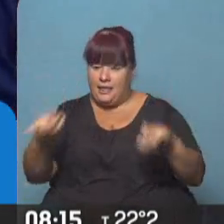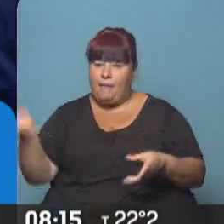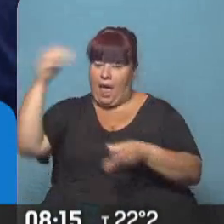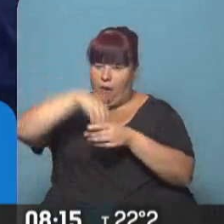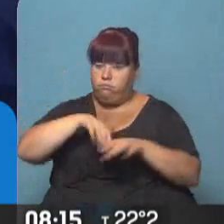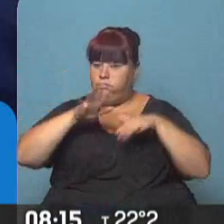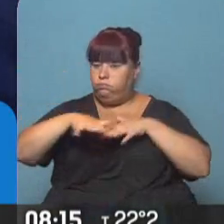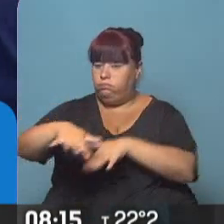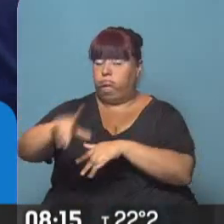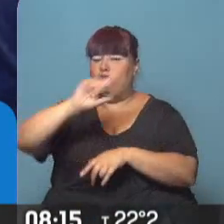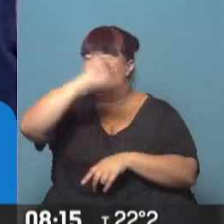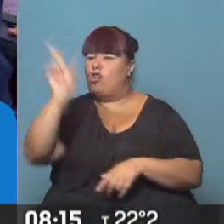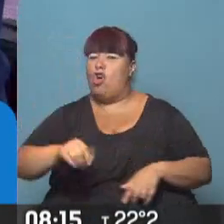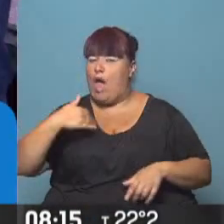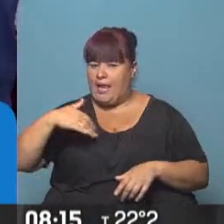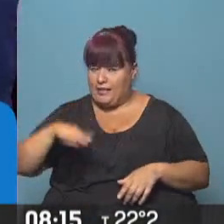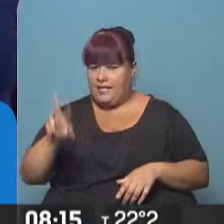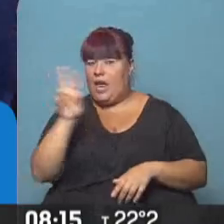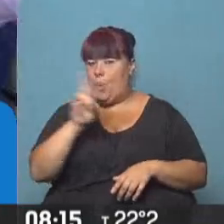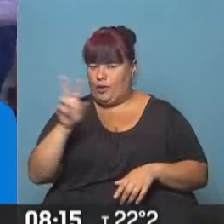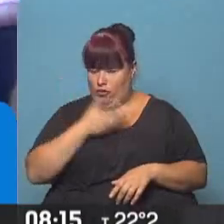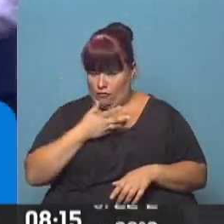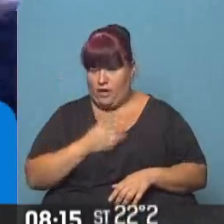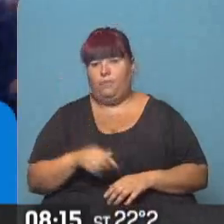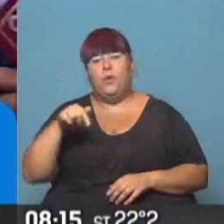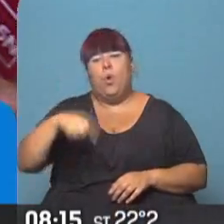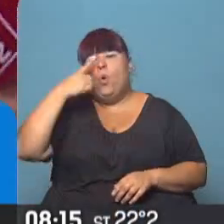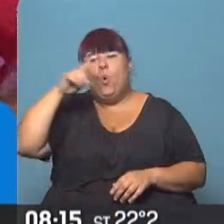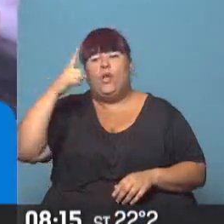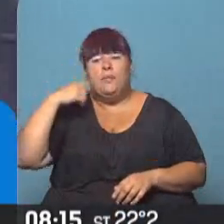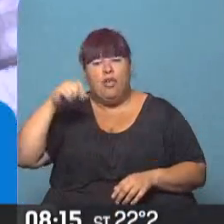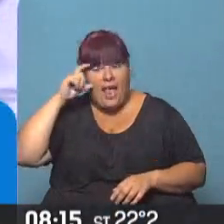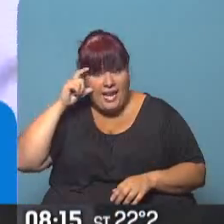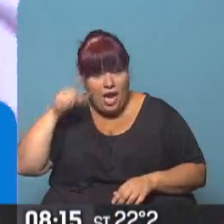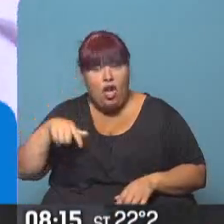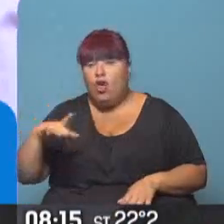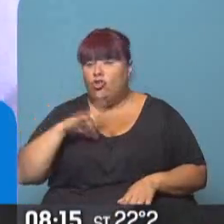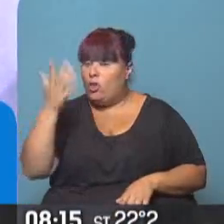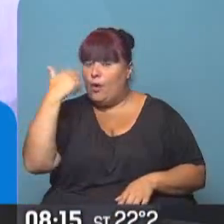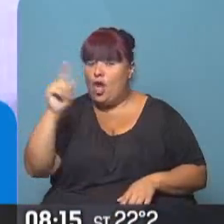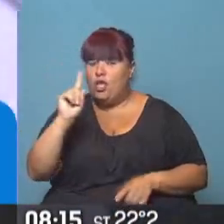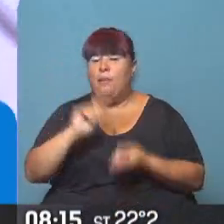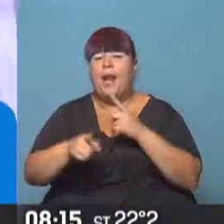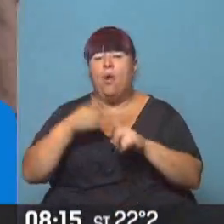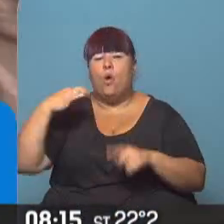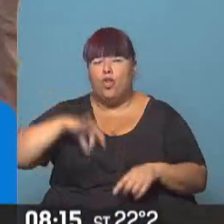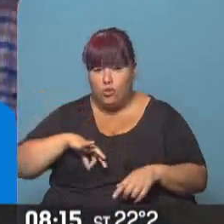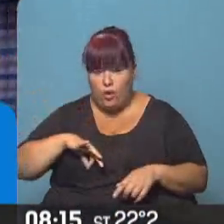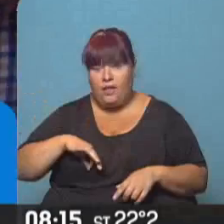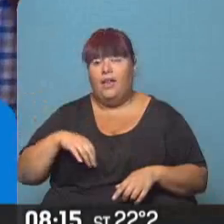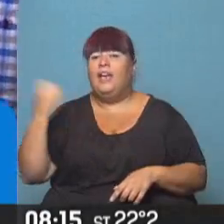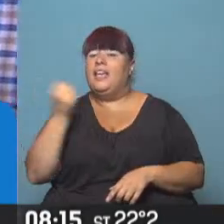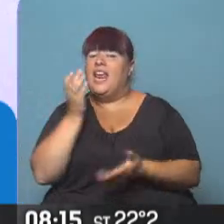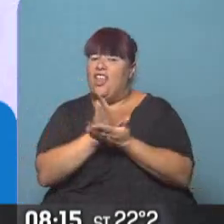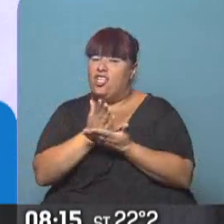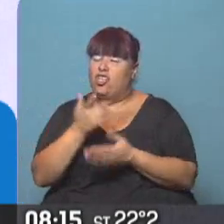también participen desde todo el país el 22. Hoy es el último día de enero y todavía no nos convocaron a las paritarias. Si vienen por los derechos de